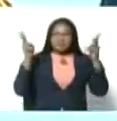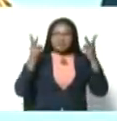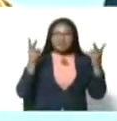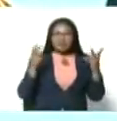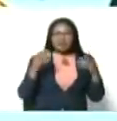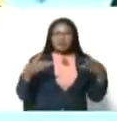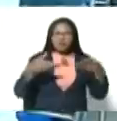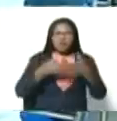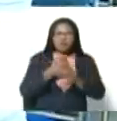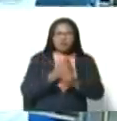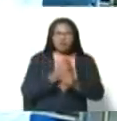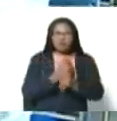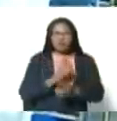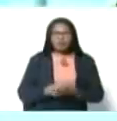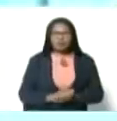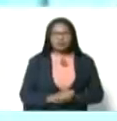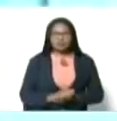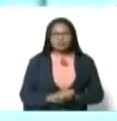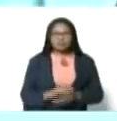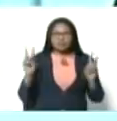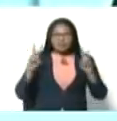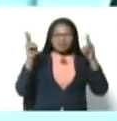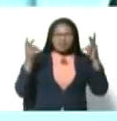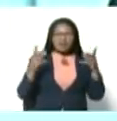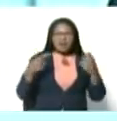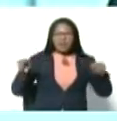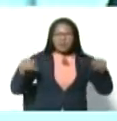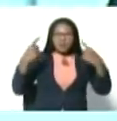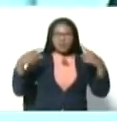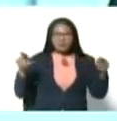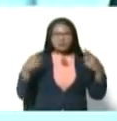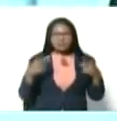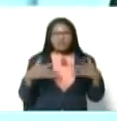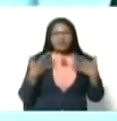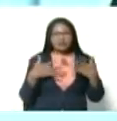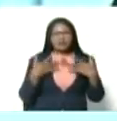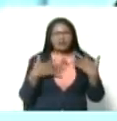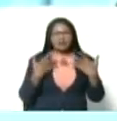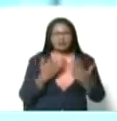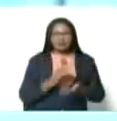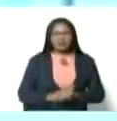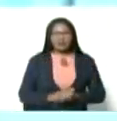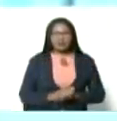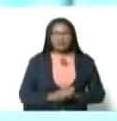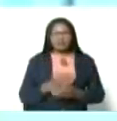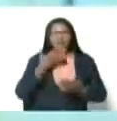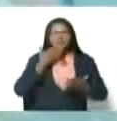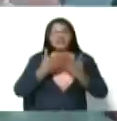clase obrera! ¡Que viva la música y la alegría!